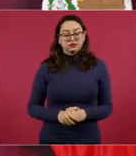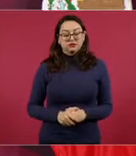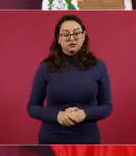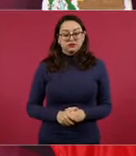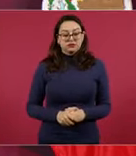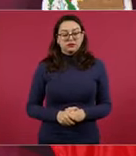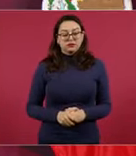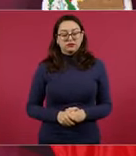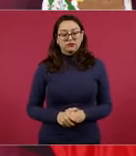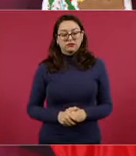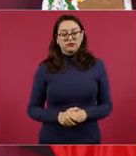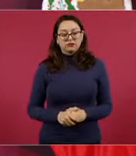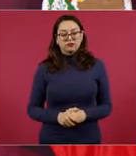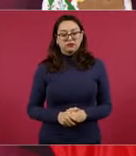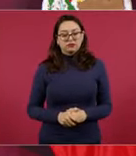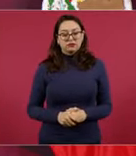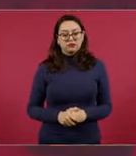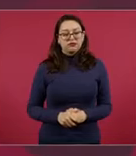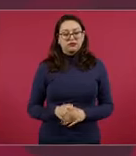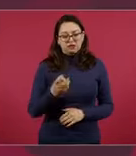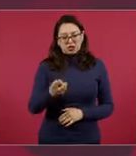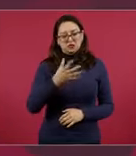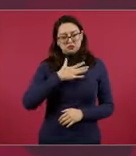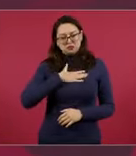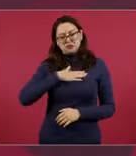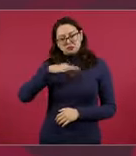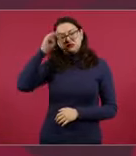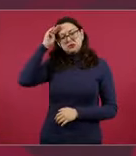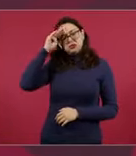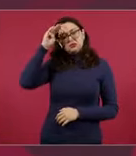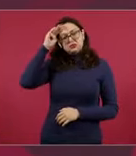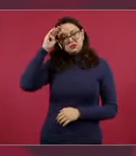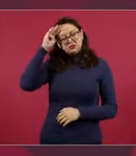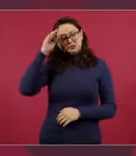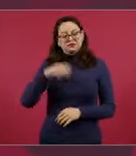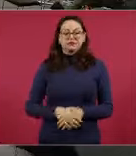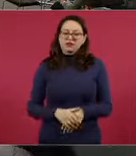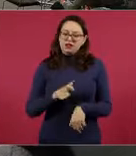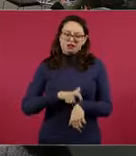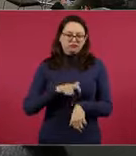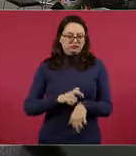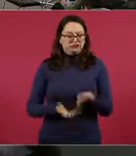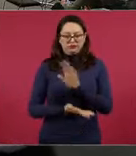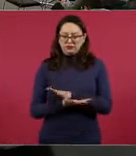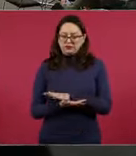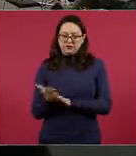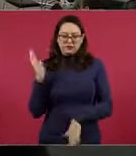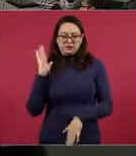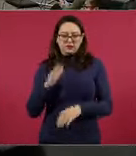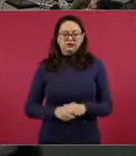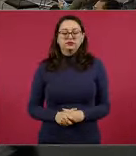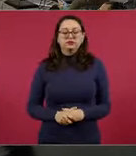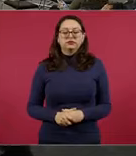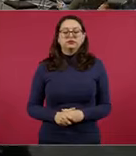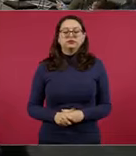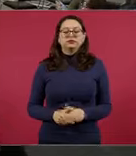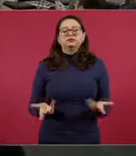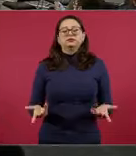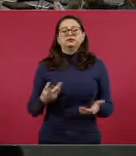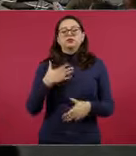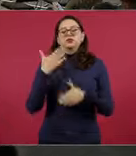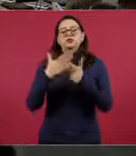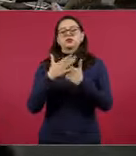Y eso es lo que estoy pensando, básicamente. Vámonos ya, ¿no? Les deseo lo mejor para el